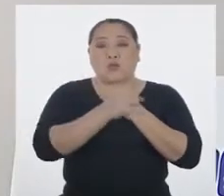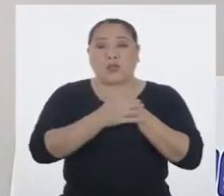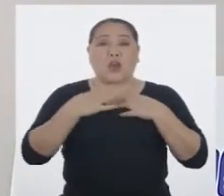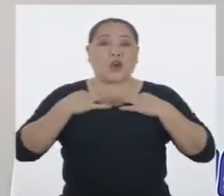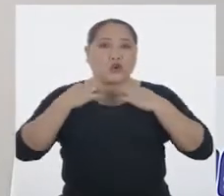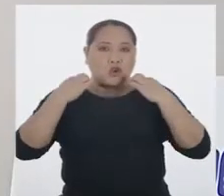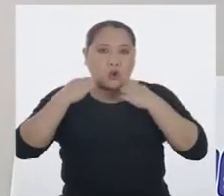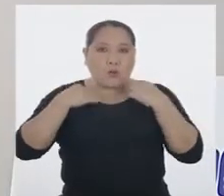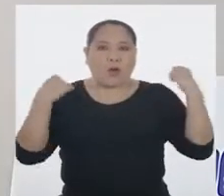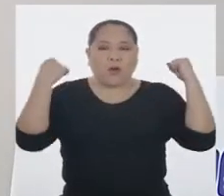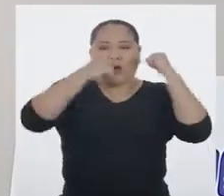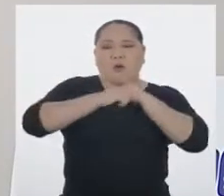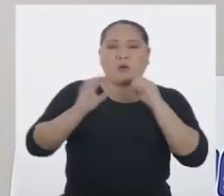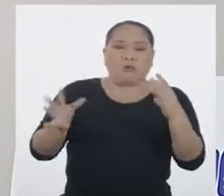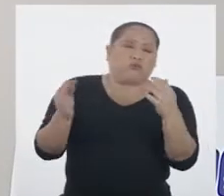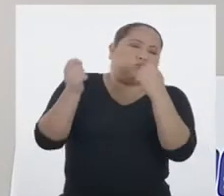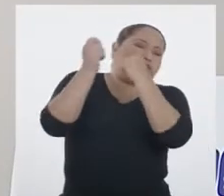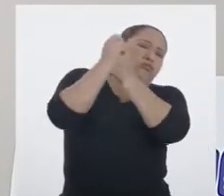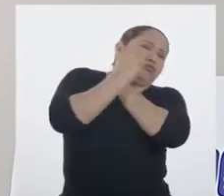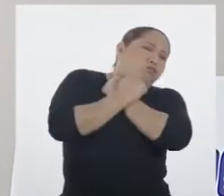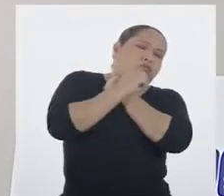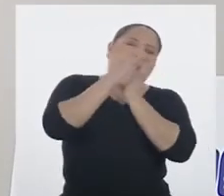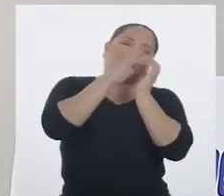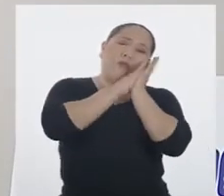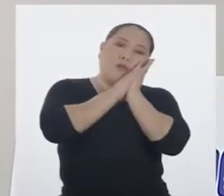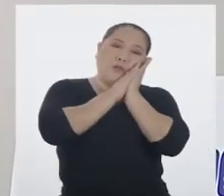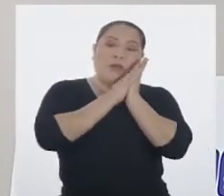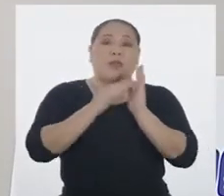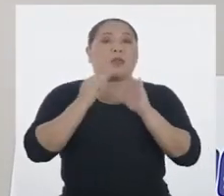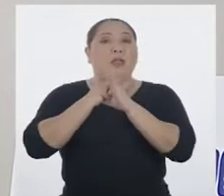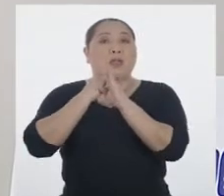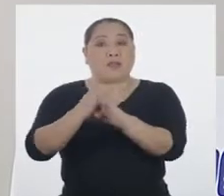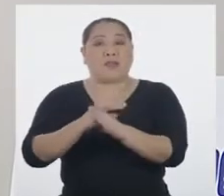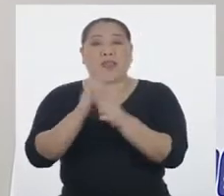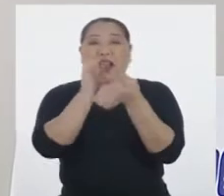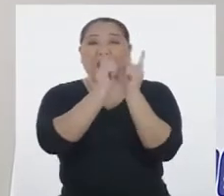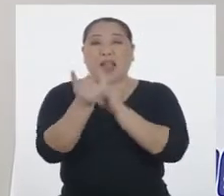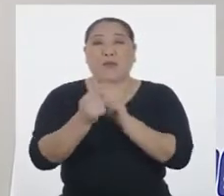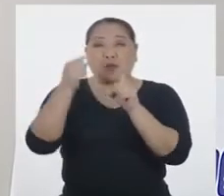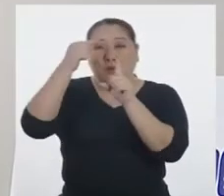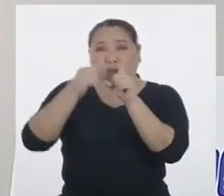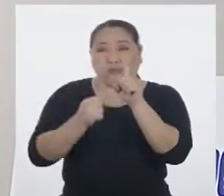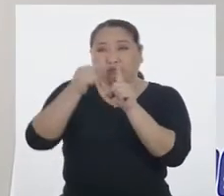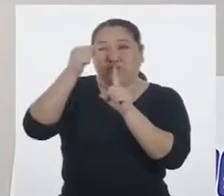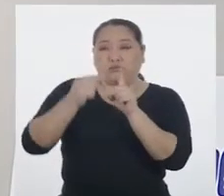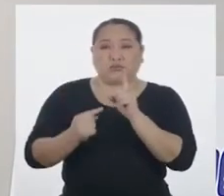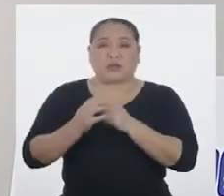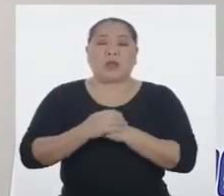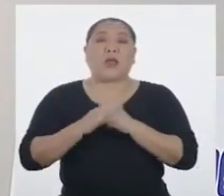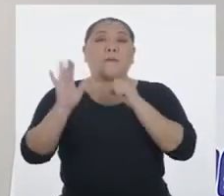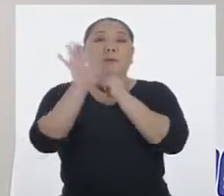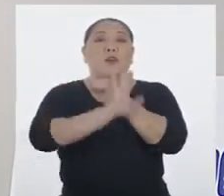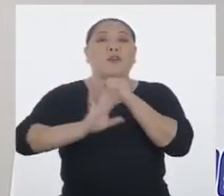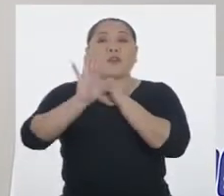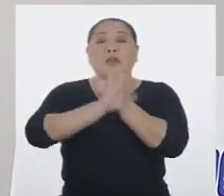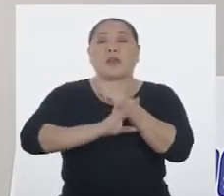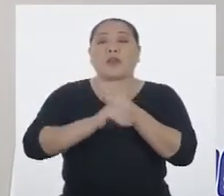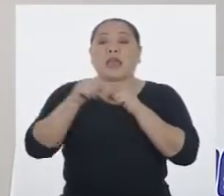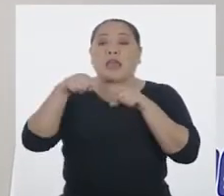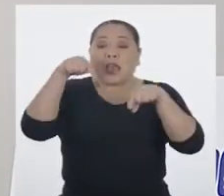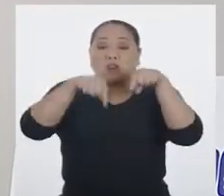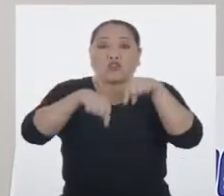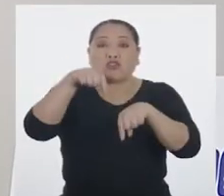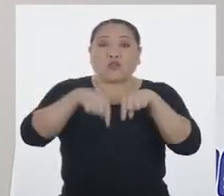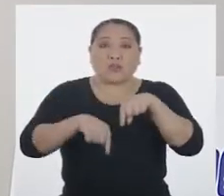Usa ropa abrigadora y cúbrete con mantas o frazadas al dormir. Evita cambios bruscos de temperatura. Protege